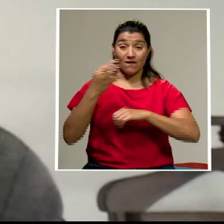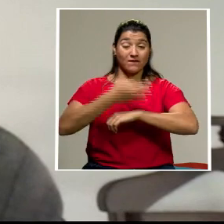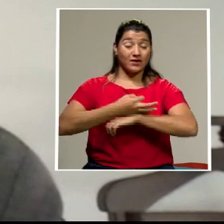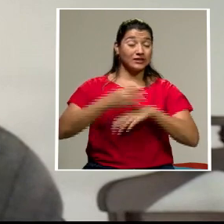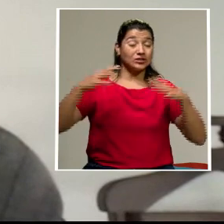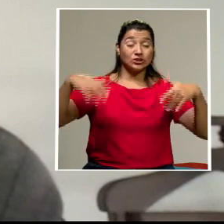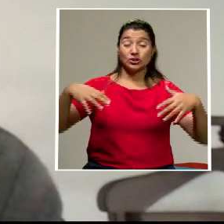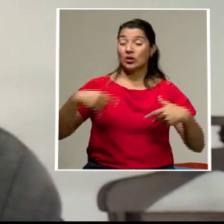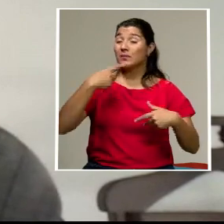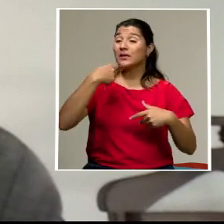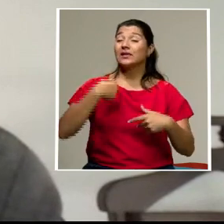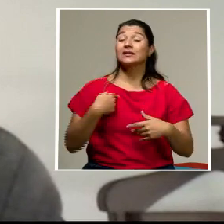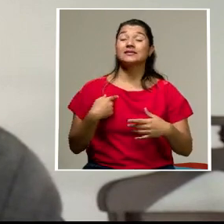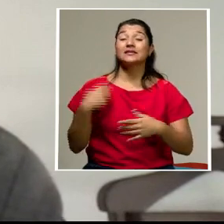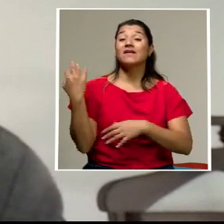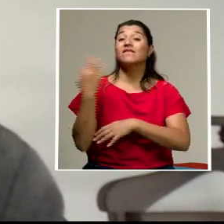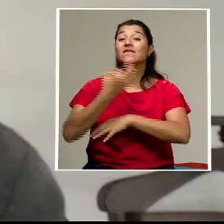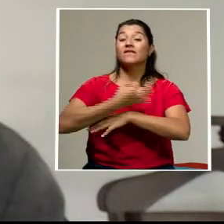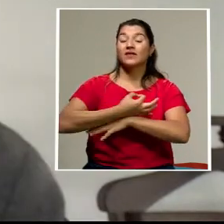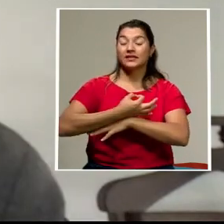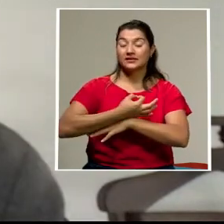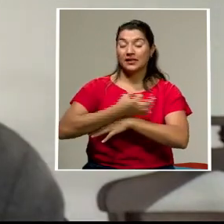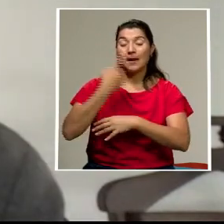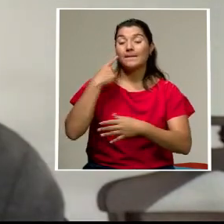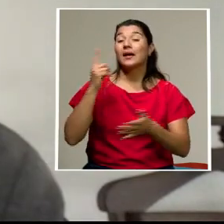hora probable de inscripción.